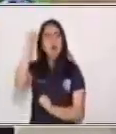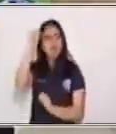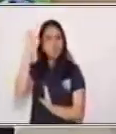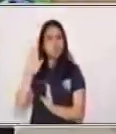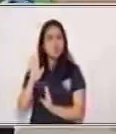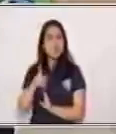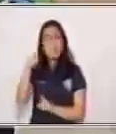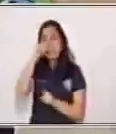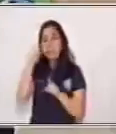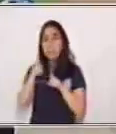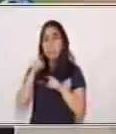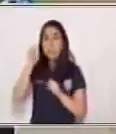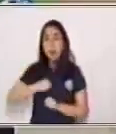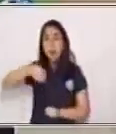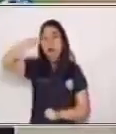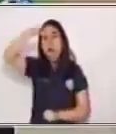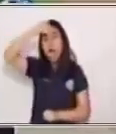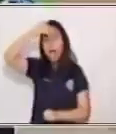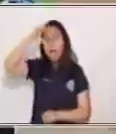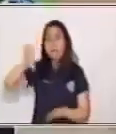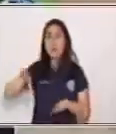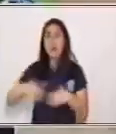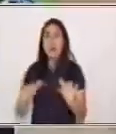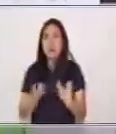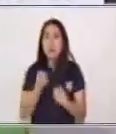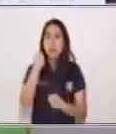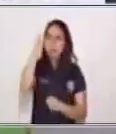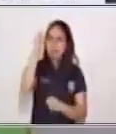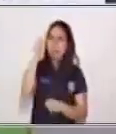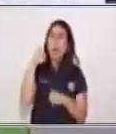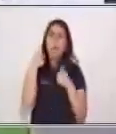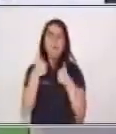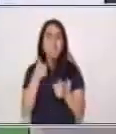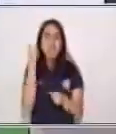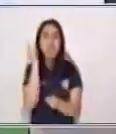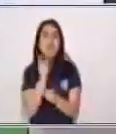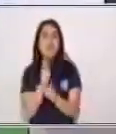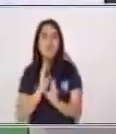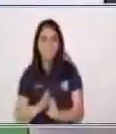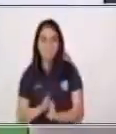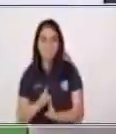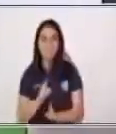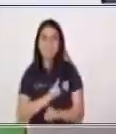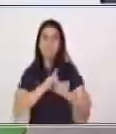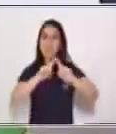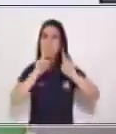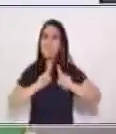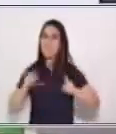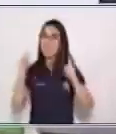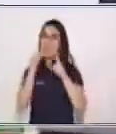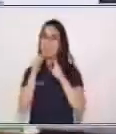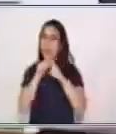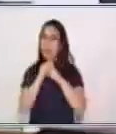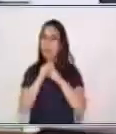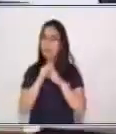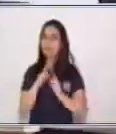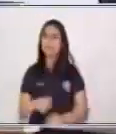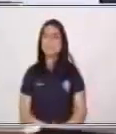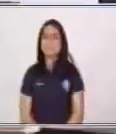puedan aprender a acentuar gráficamente y de forma correcta las palabras y evitar